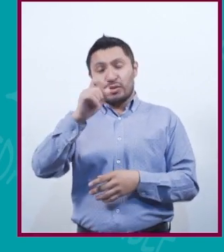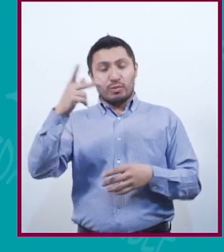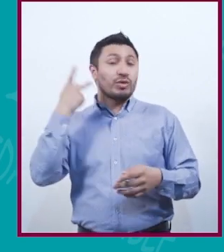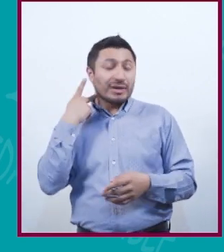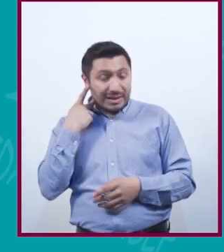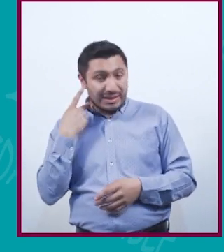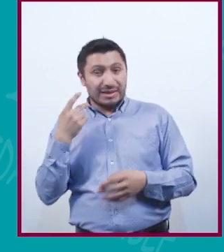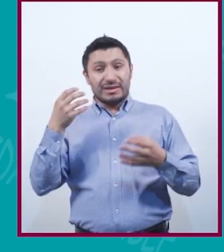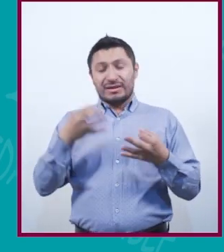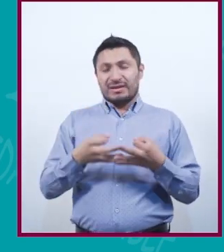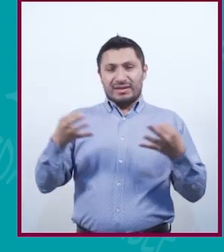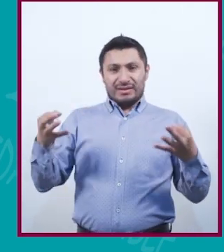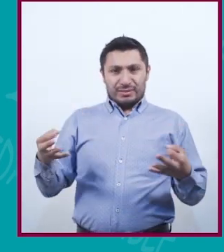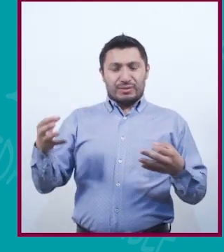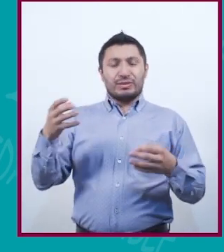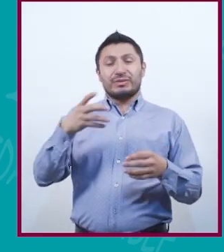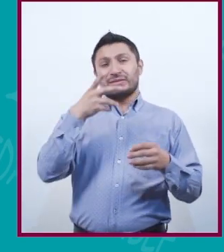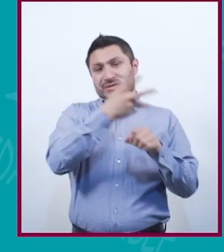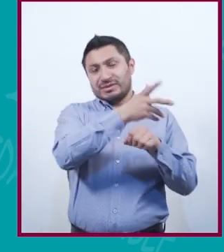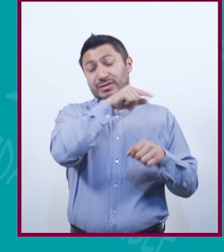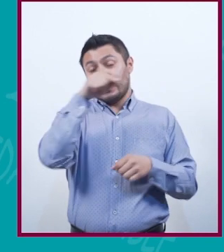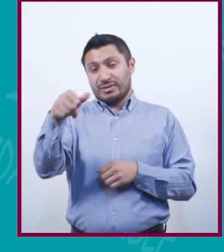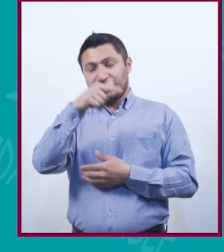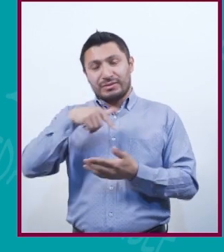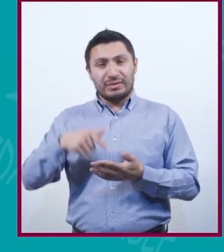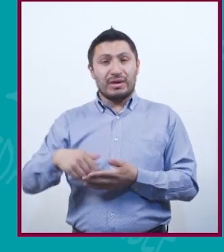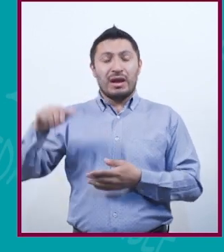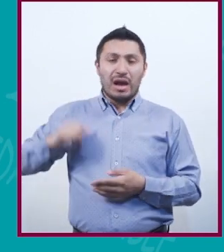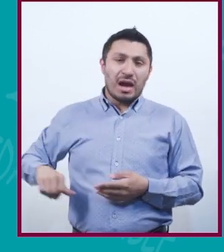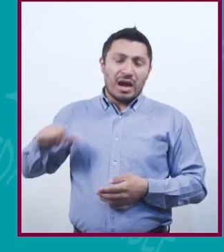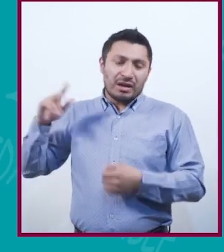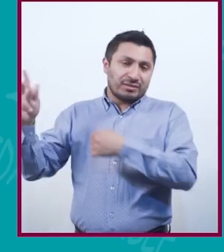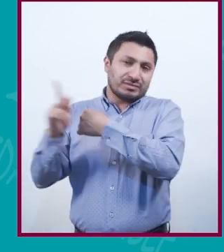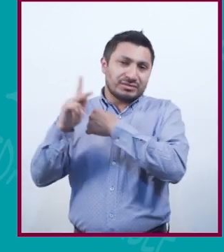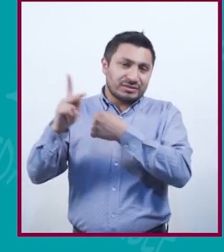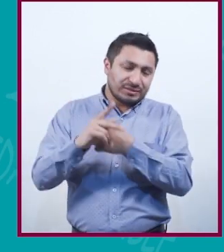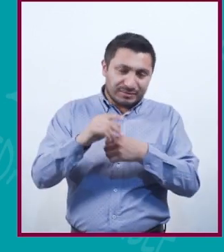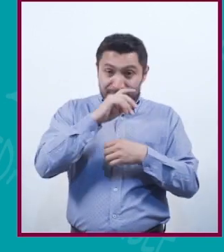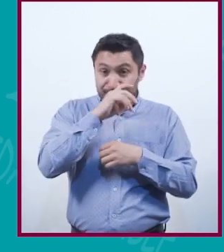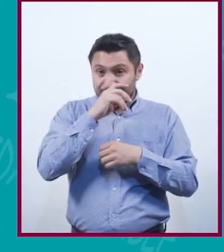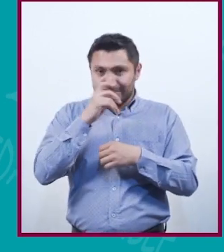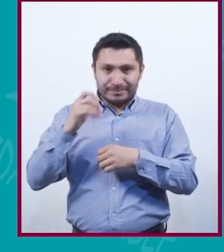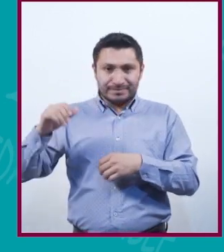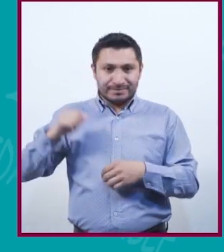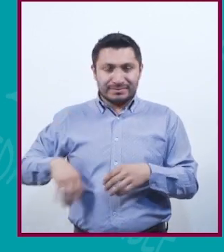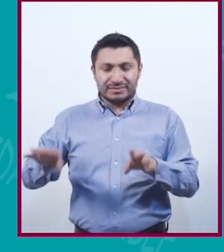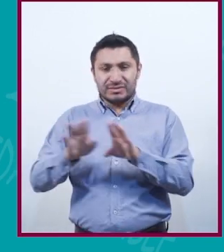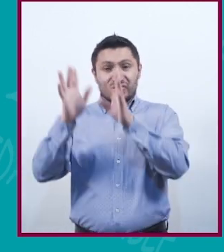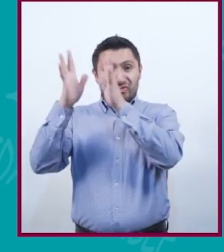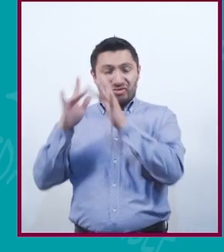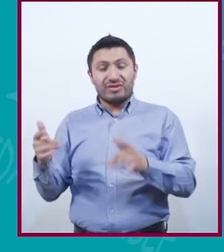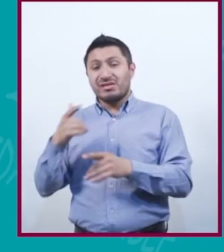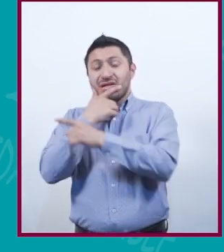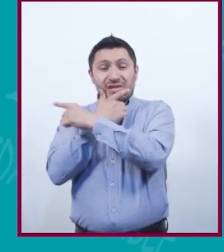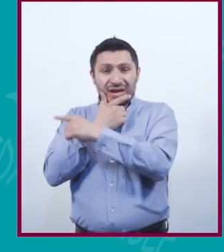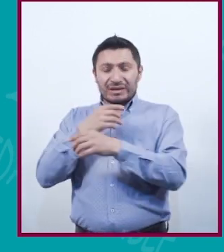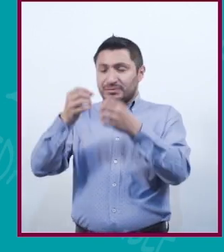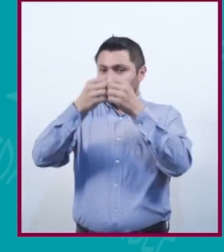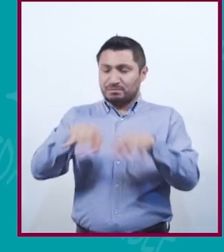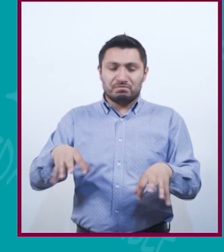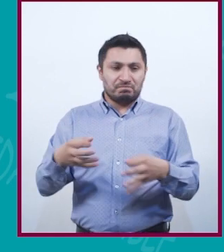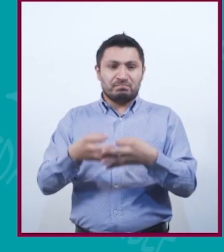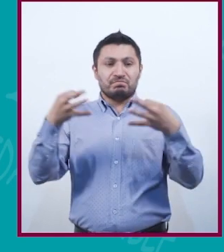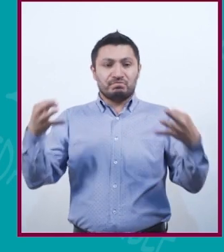y geopolíticos estratégicos de Estados Unidos en esta región. Antiguas potencias coloniales como Francia y Gran